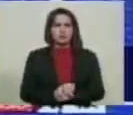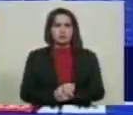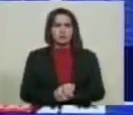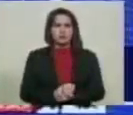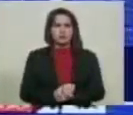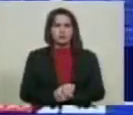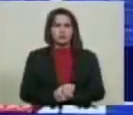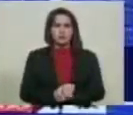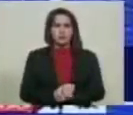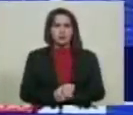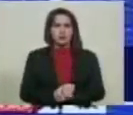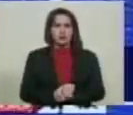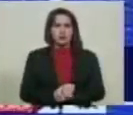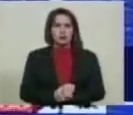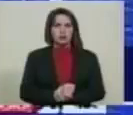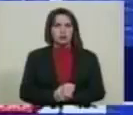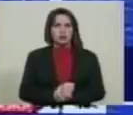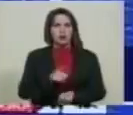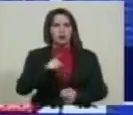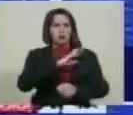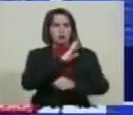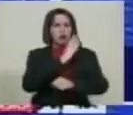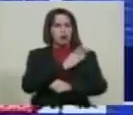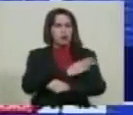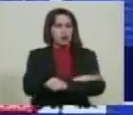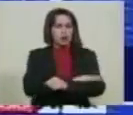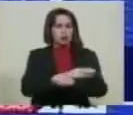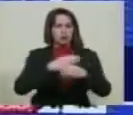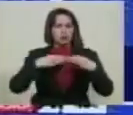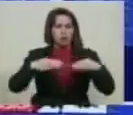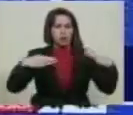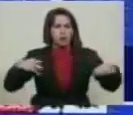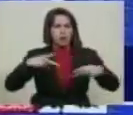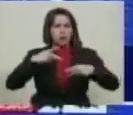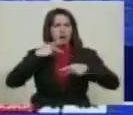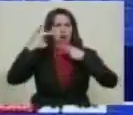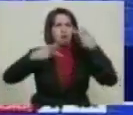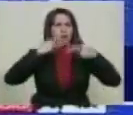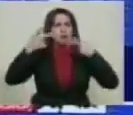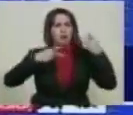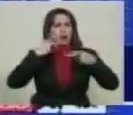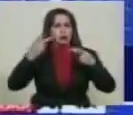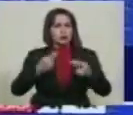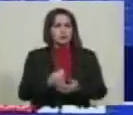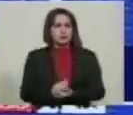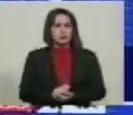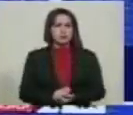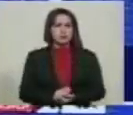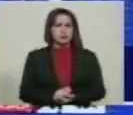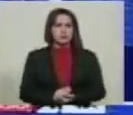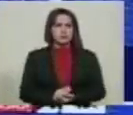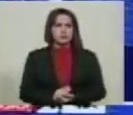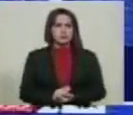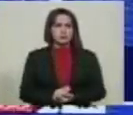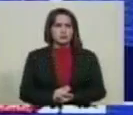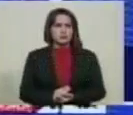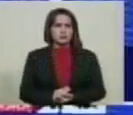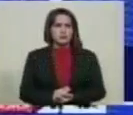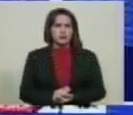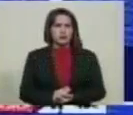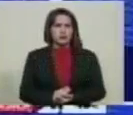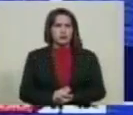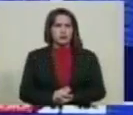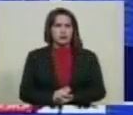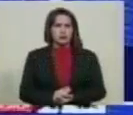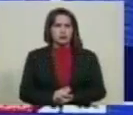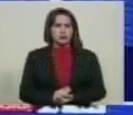de este poderoso poder popular que es el Partido Socialista Unido de Venezuela. El PSUV